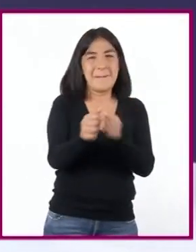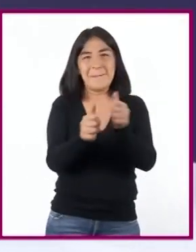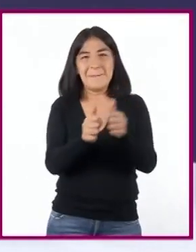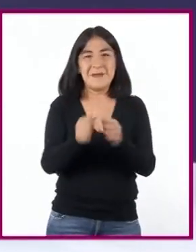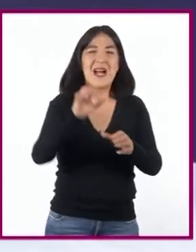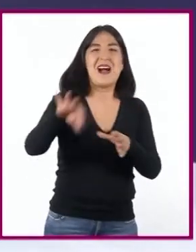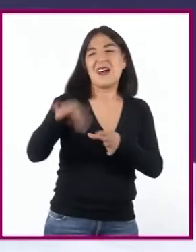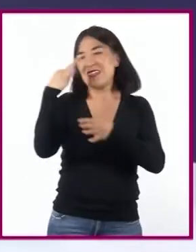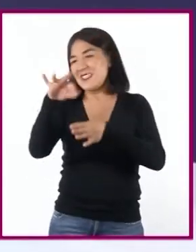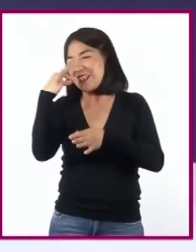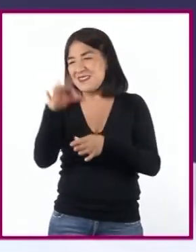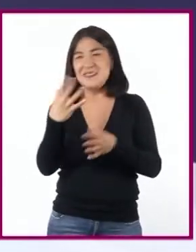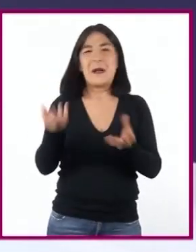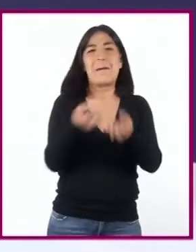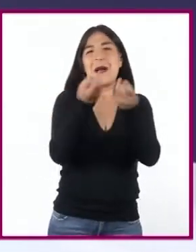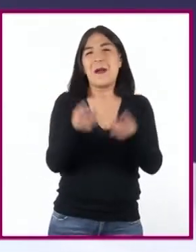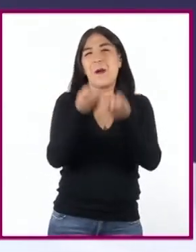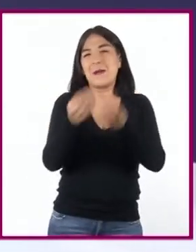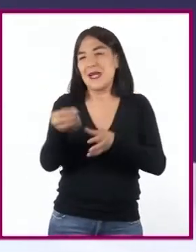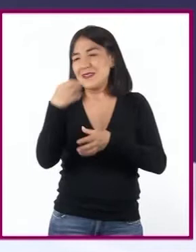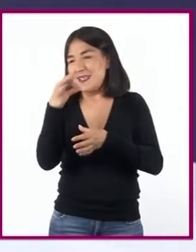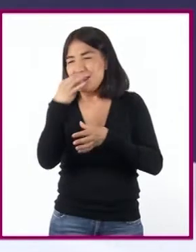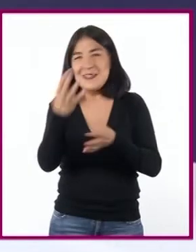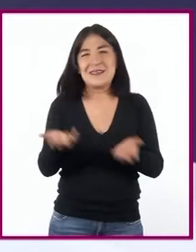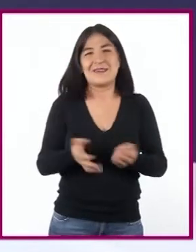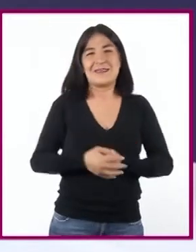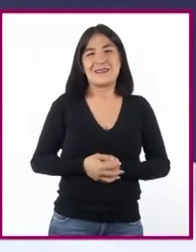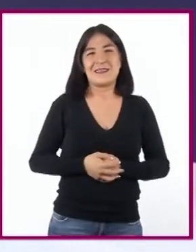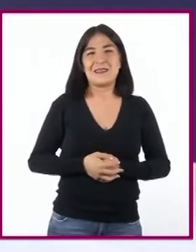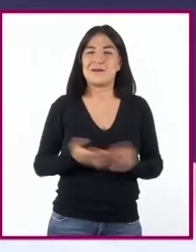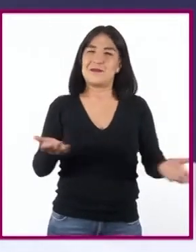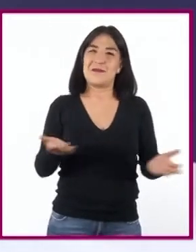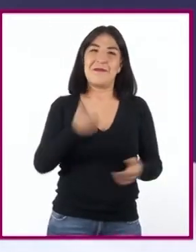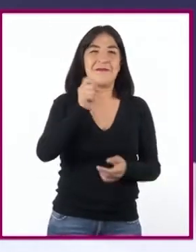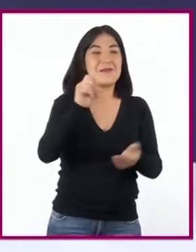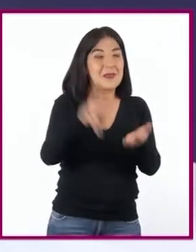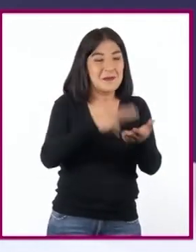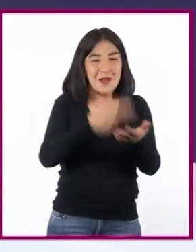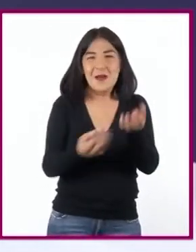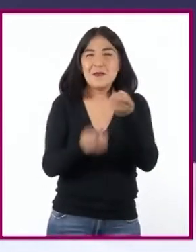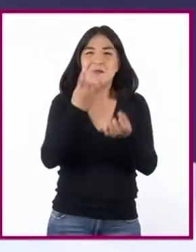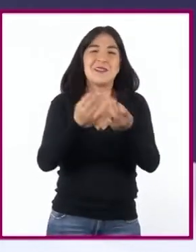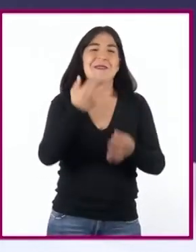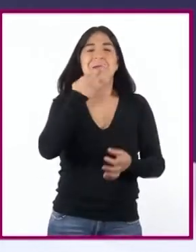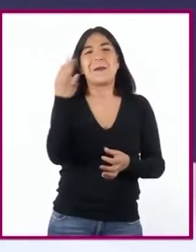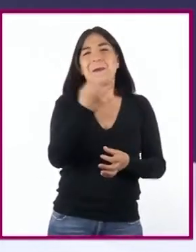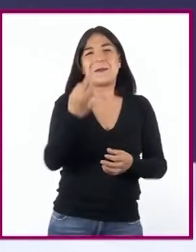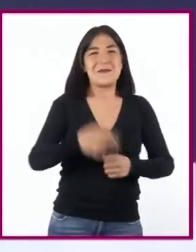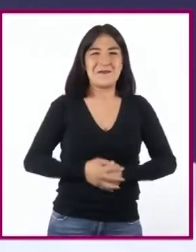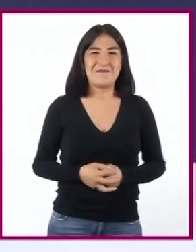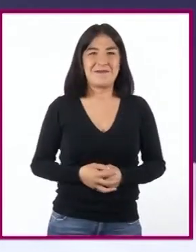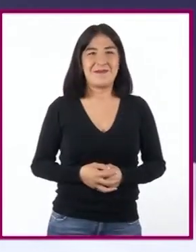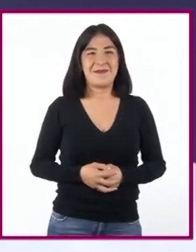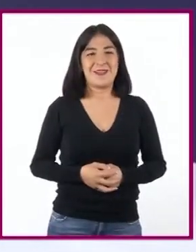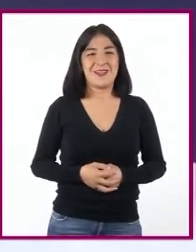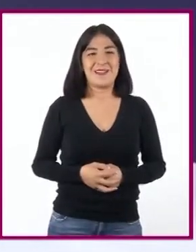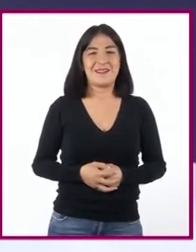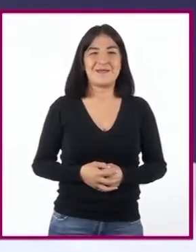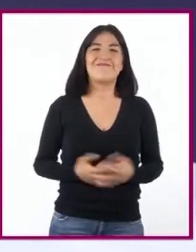unas papitas, unas palomitas. Ay, sobre todo las de mantequilla, qué rico. Ay,